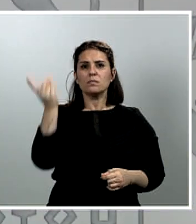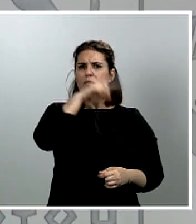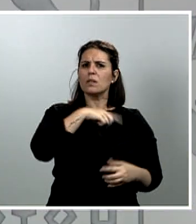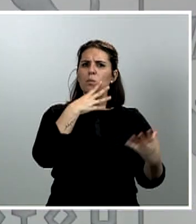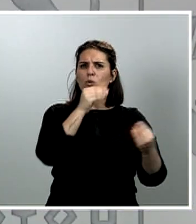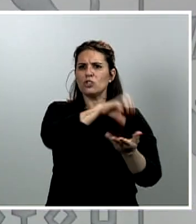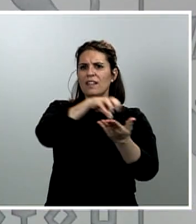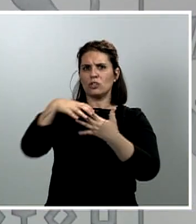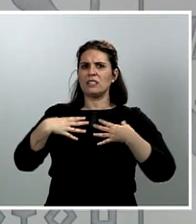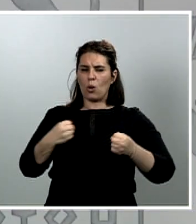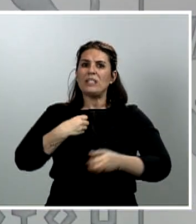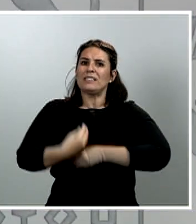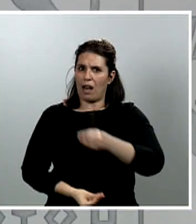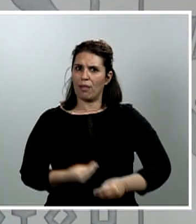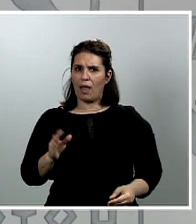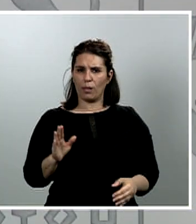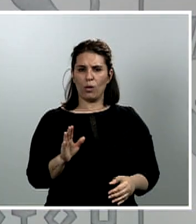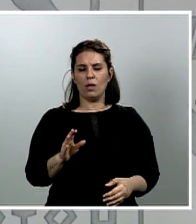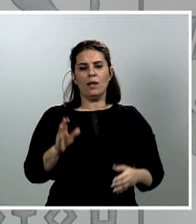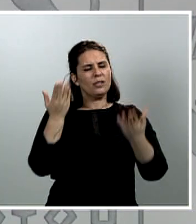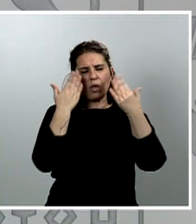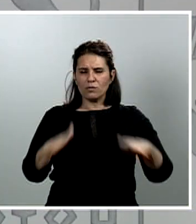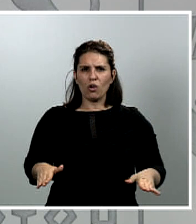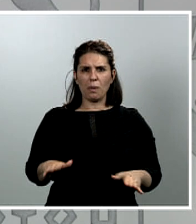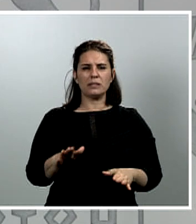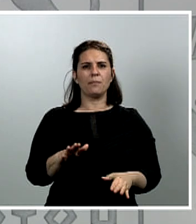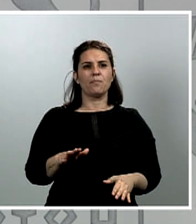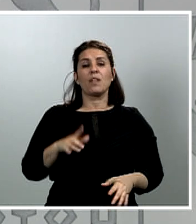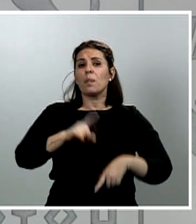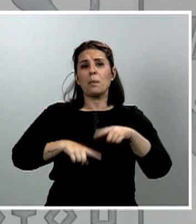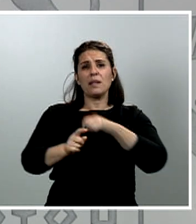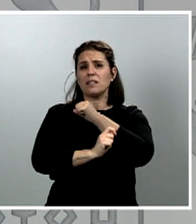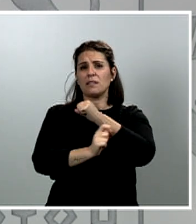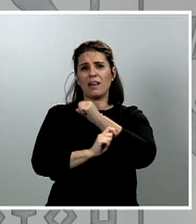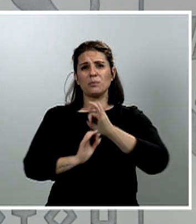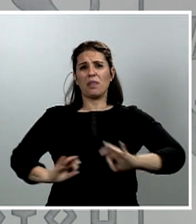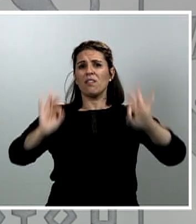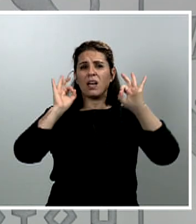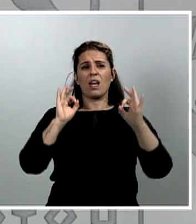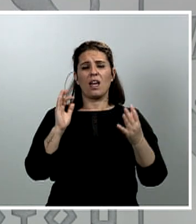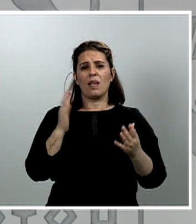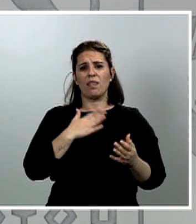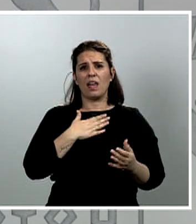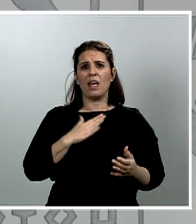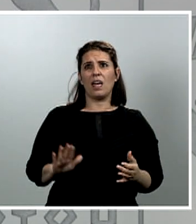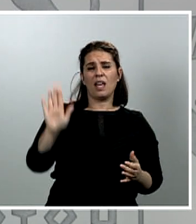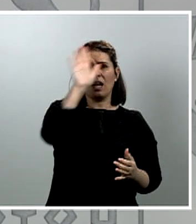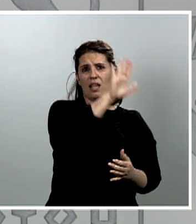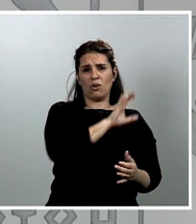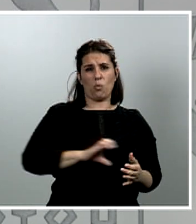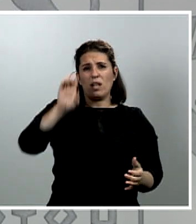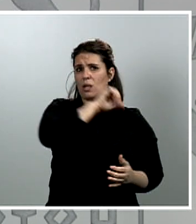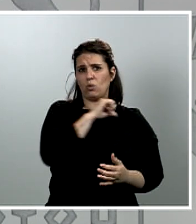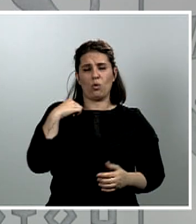formas la realización de este tipo de pruebas depende de las estrategias específicas de cada uno de los territorios.